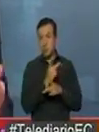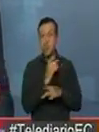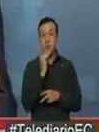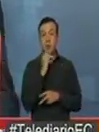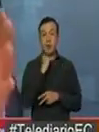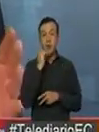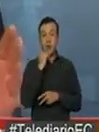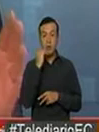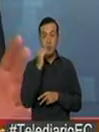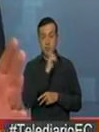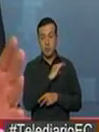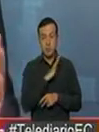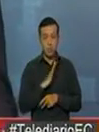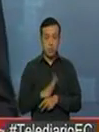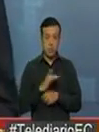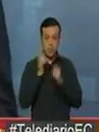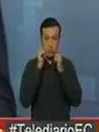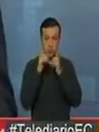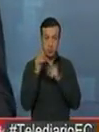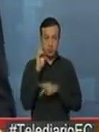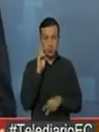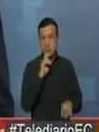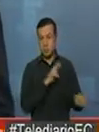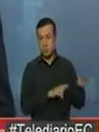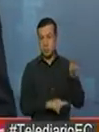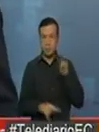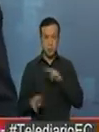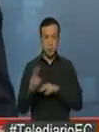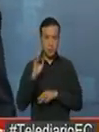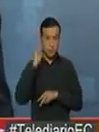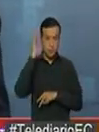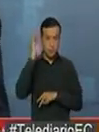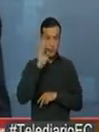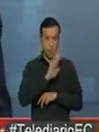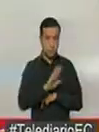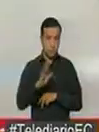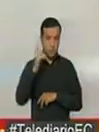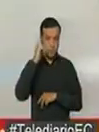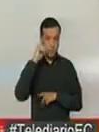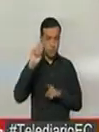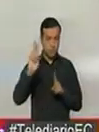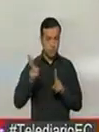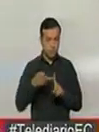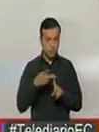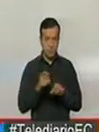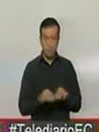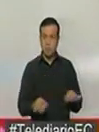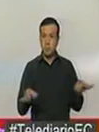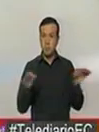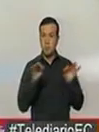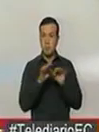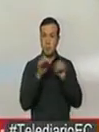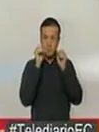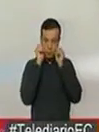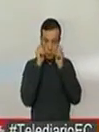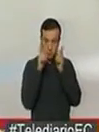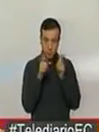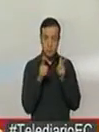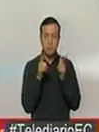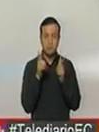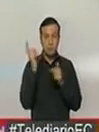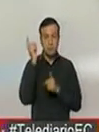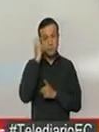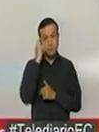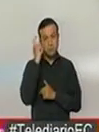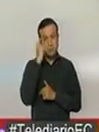asustados, prevenidos y atentos a lo que se pueda enfrentar a futuro? Yo creo que lo segundo, hay que estar prevenidos y atentos. Pienso